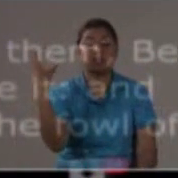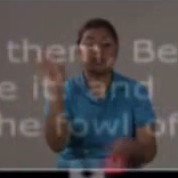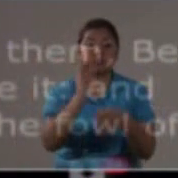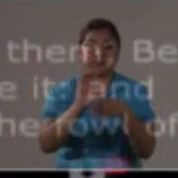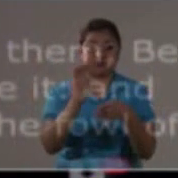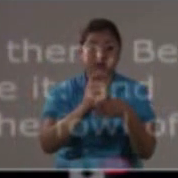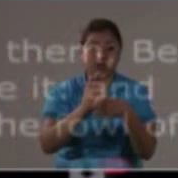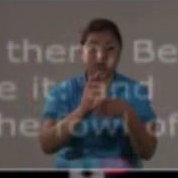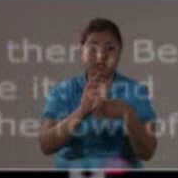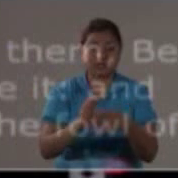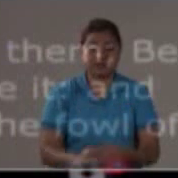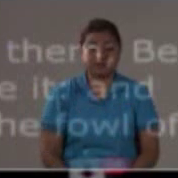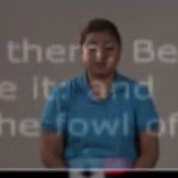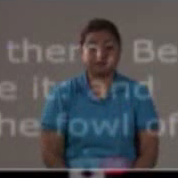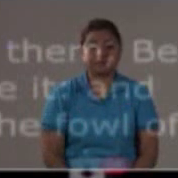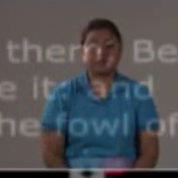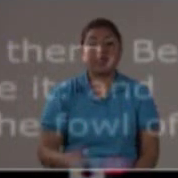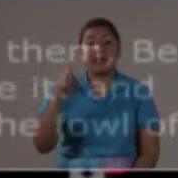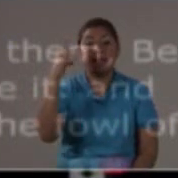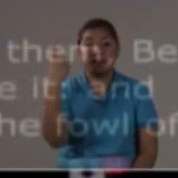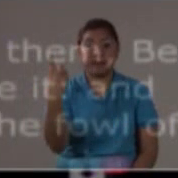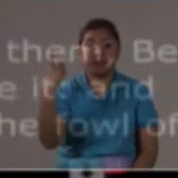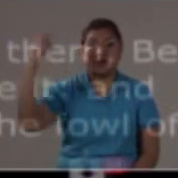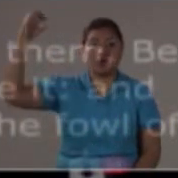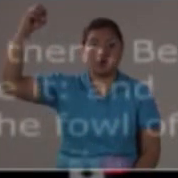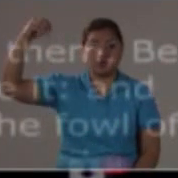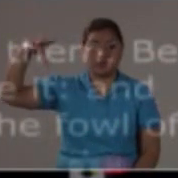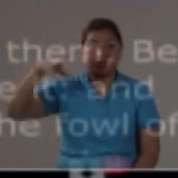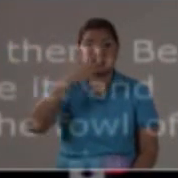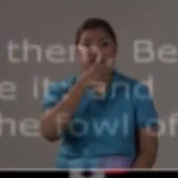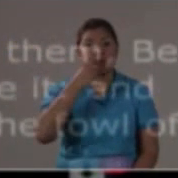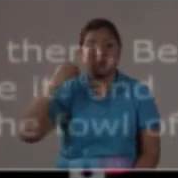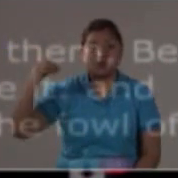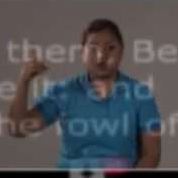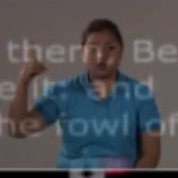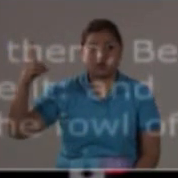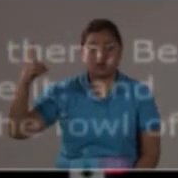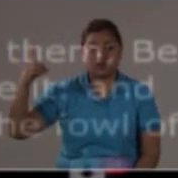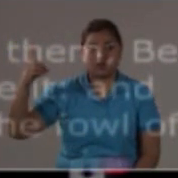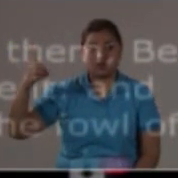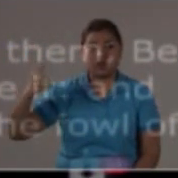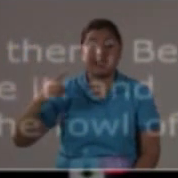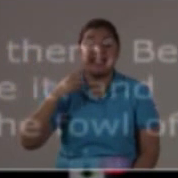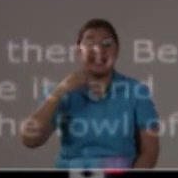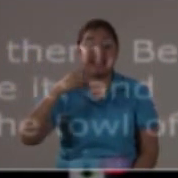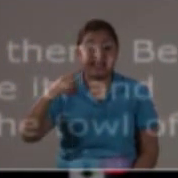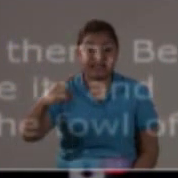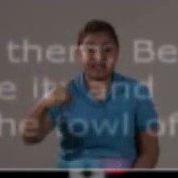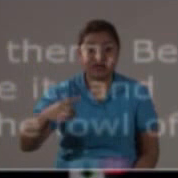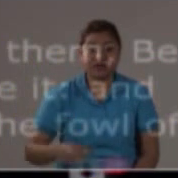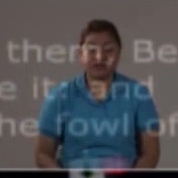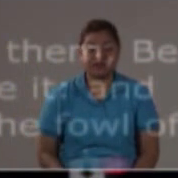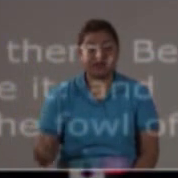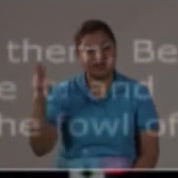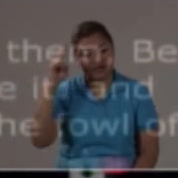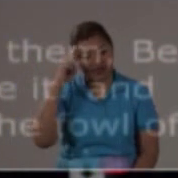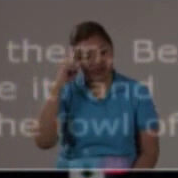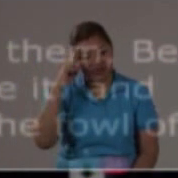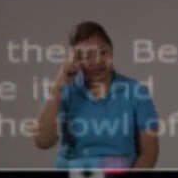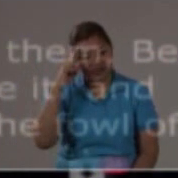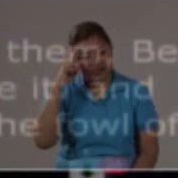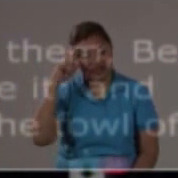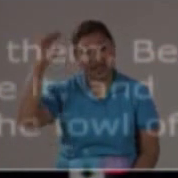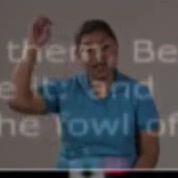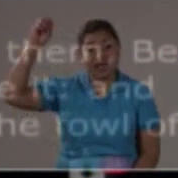cuatro cosas. Los bendijo Dios y les dijo. Recuérdese,